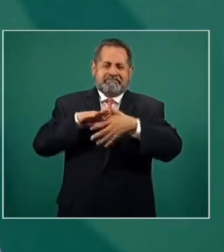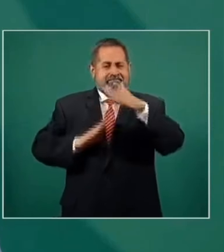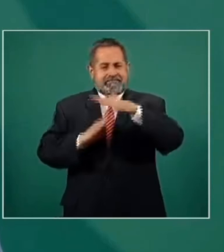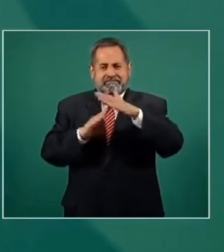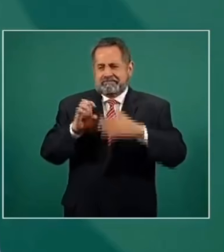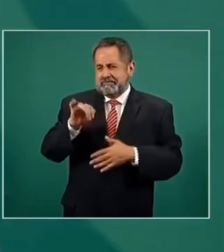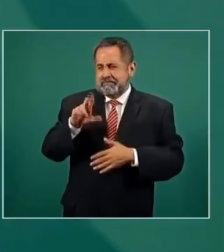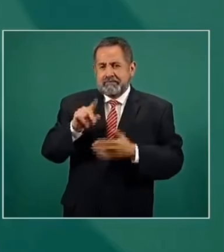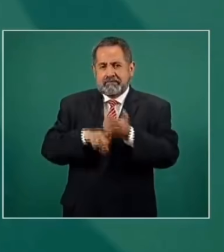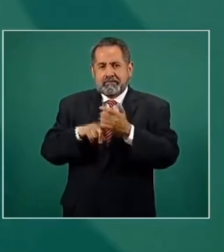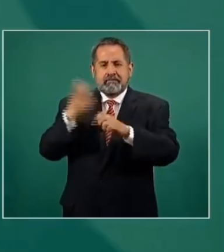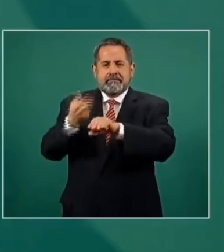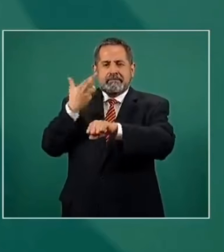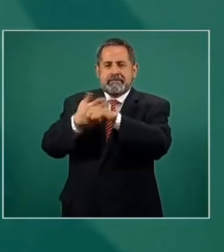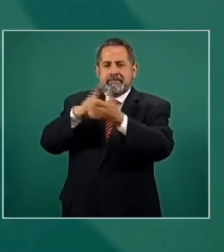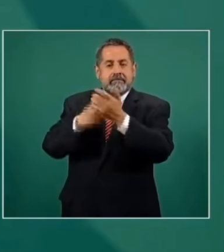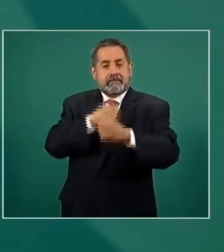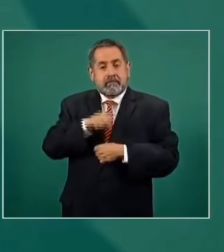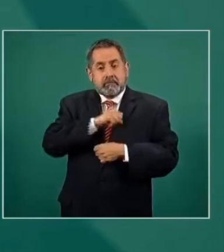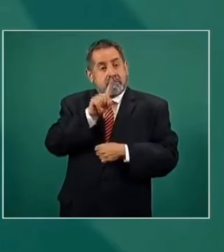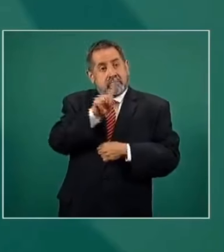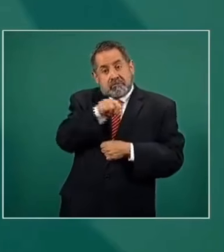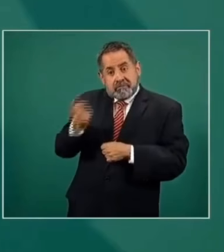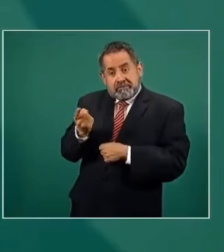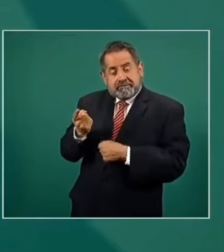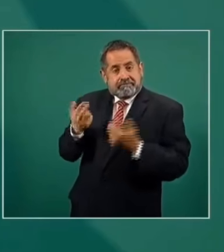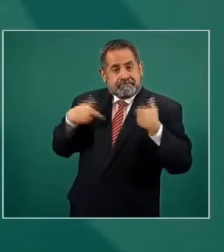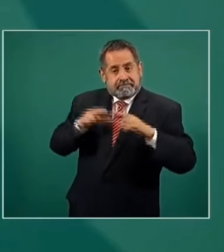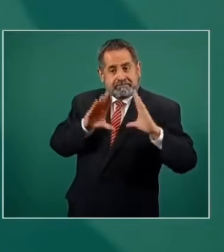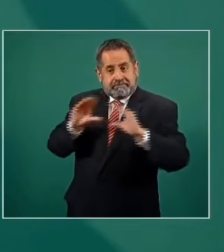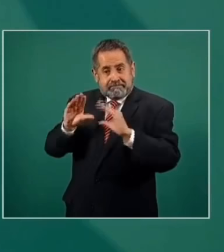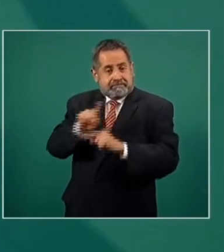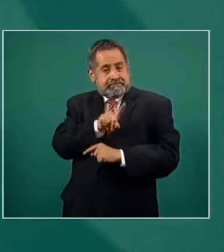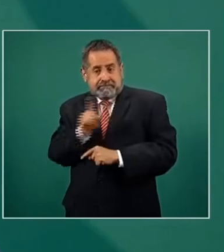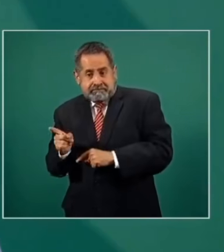es el secretario de Salud, su maestro,